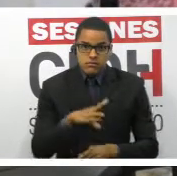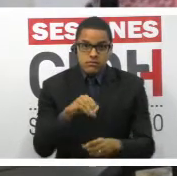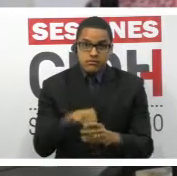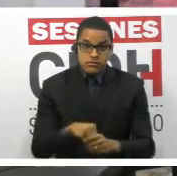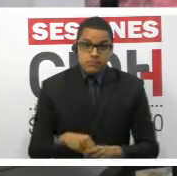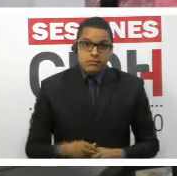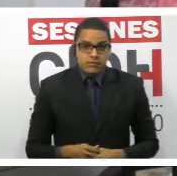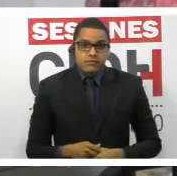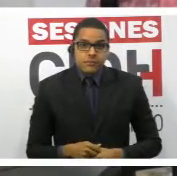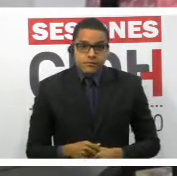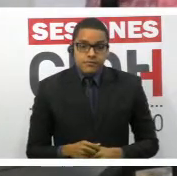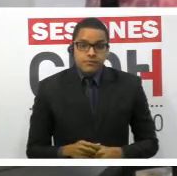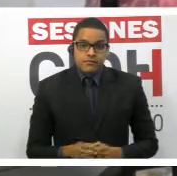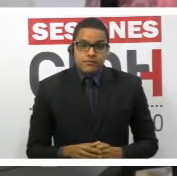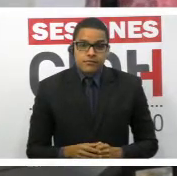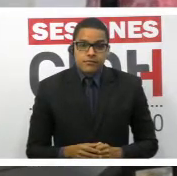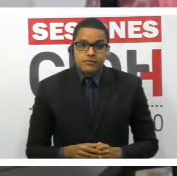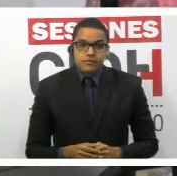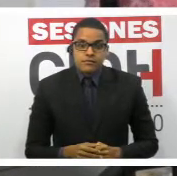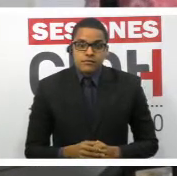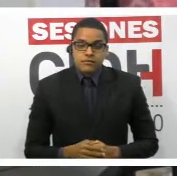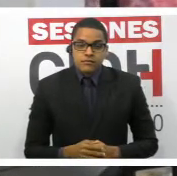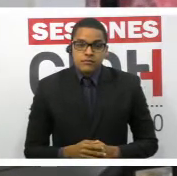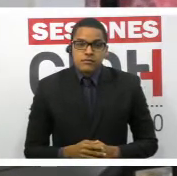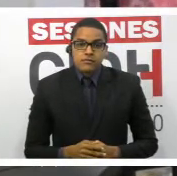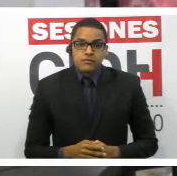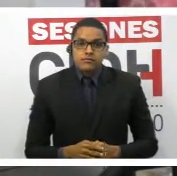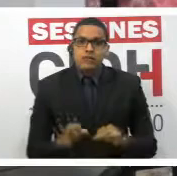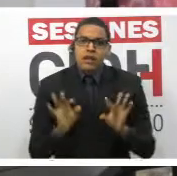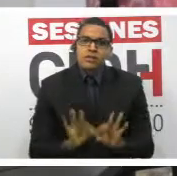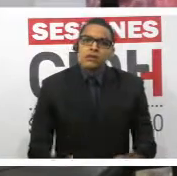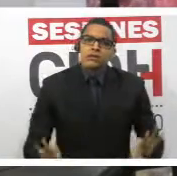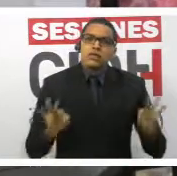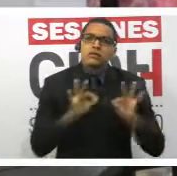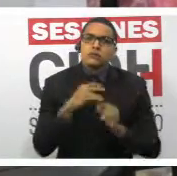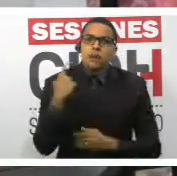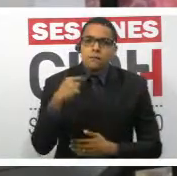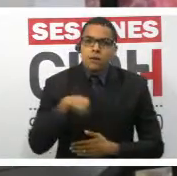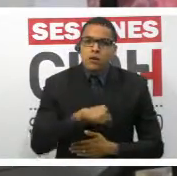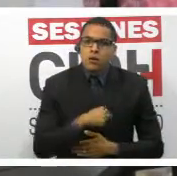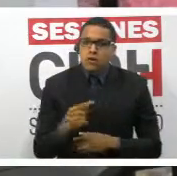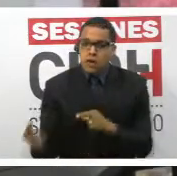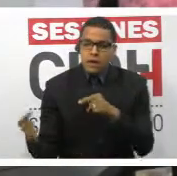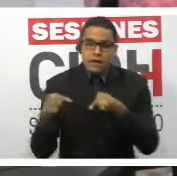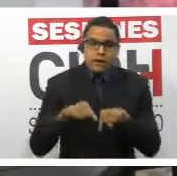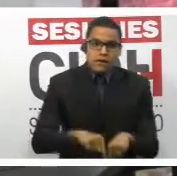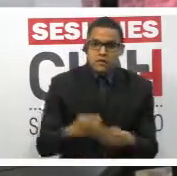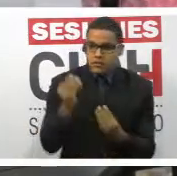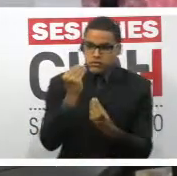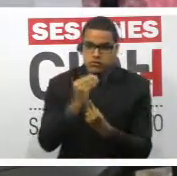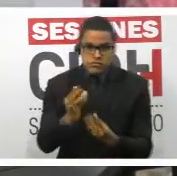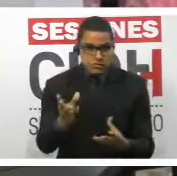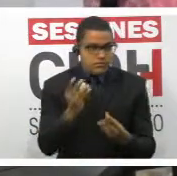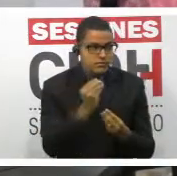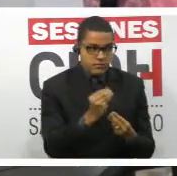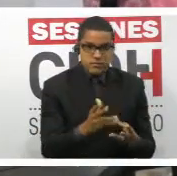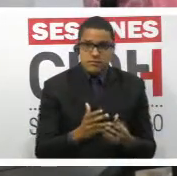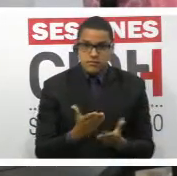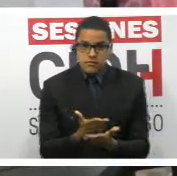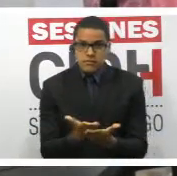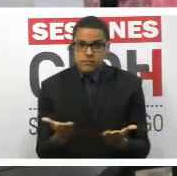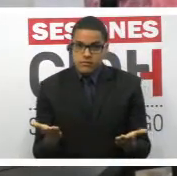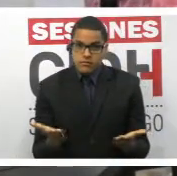nosotras sumamente importante poder venir a compartir con ustedes una serie de acciones